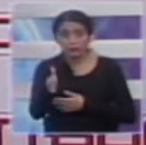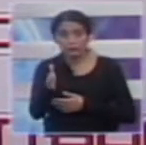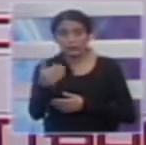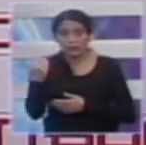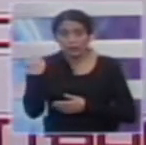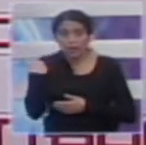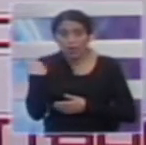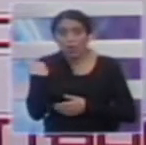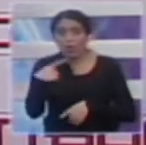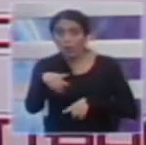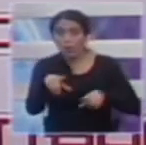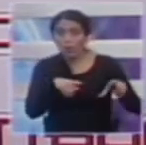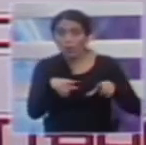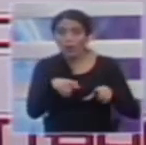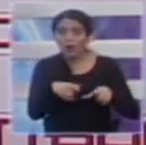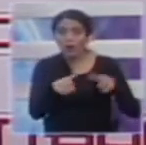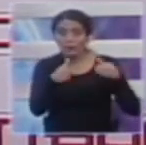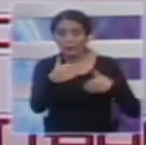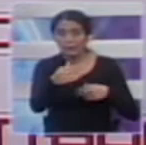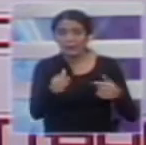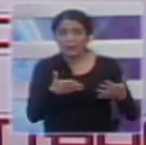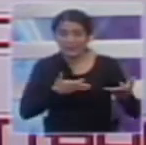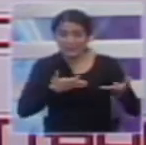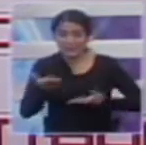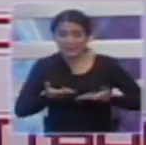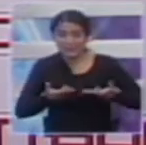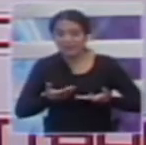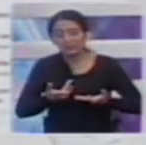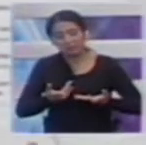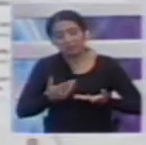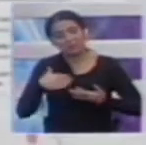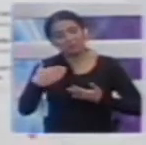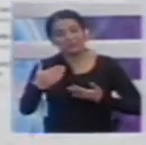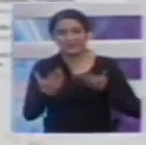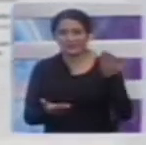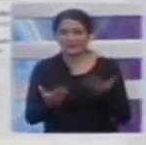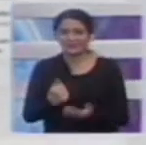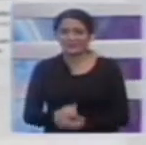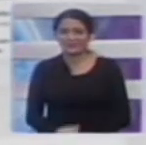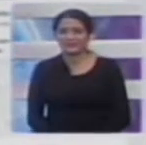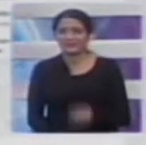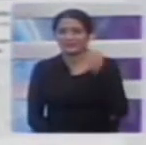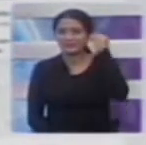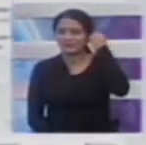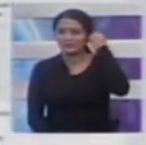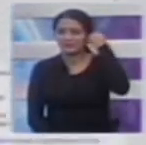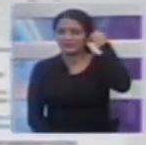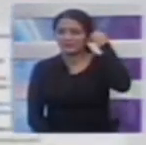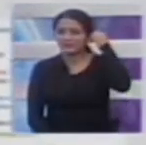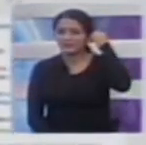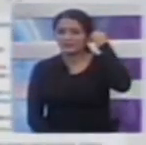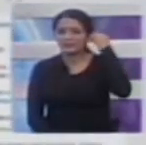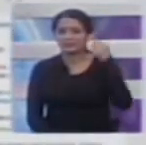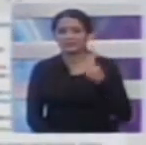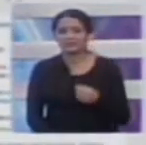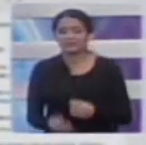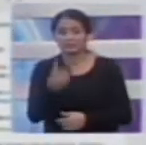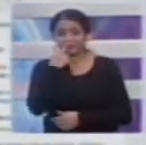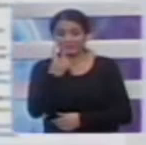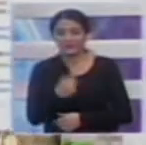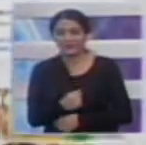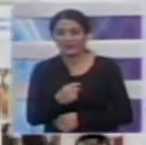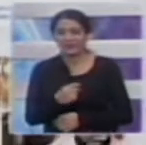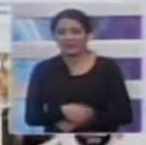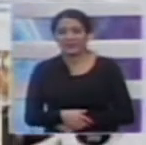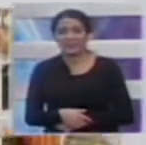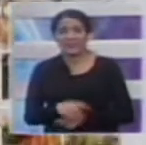sería también algo que nos interesa, pero en principio estamos trabajando de esta forma. Natalia, justamente tenemos en estos momentos en pantalla, me parece que es Facebook, donde